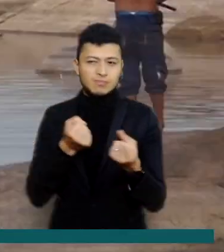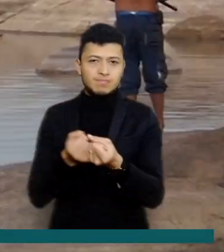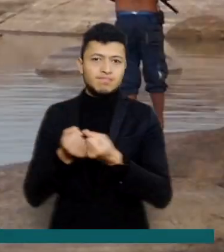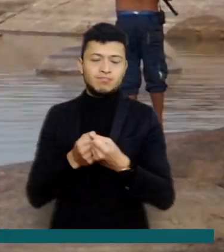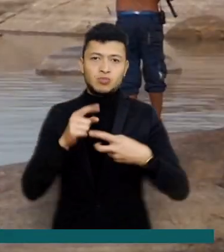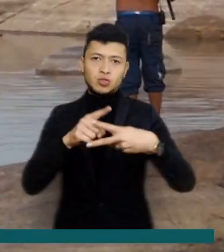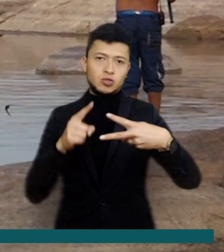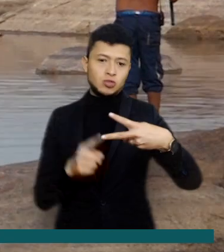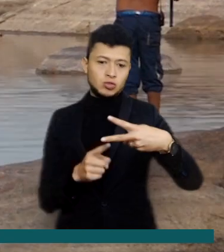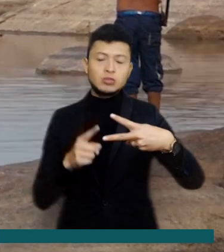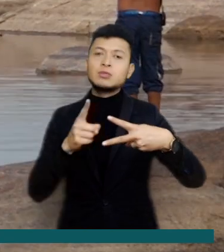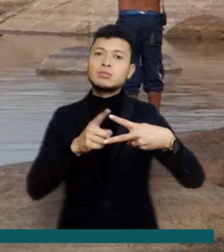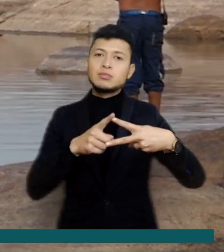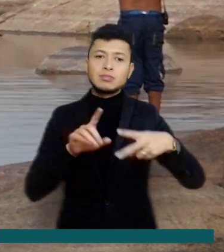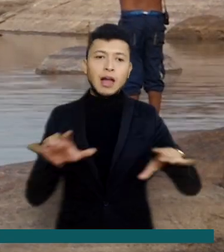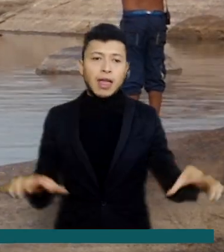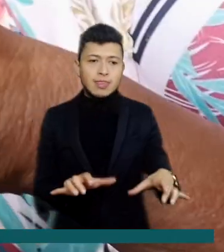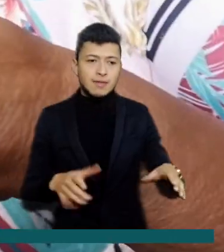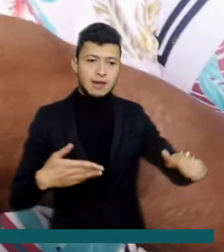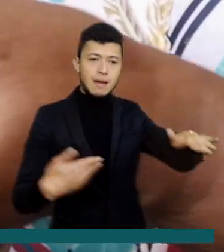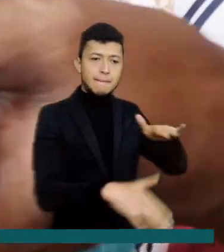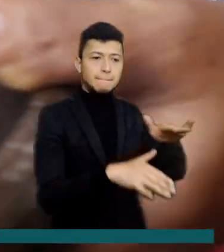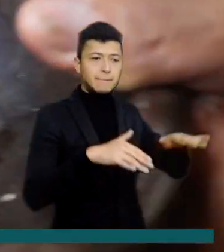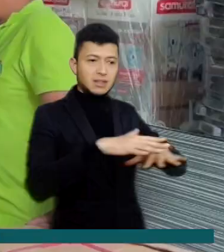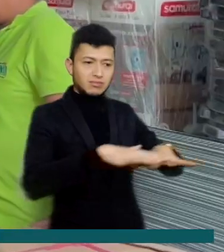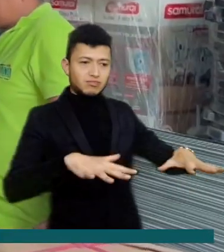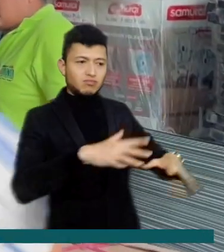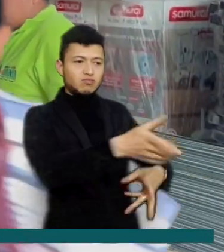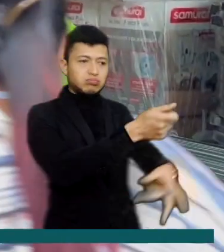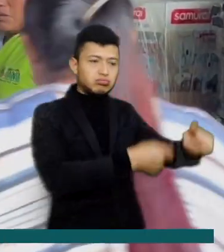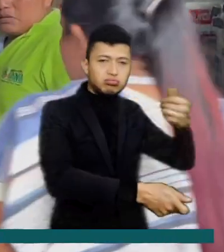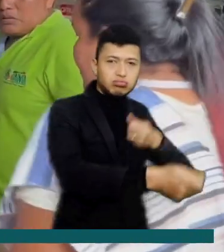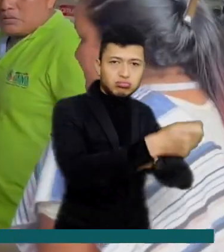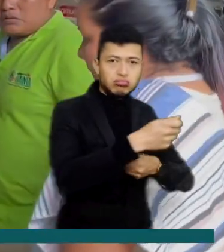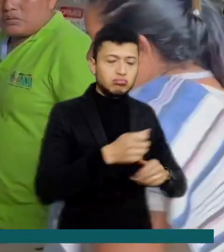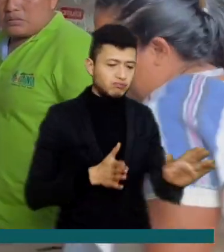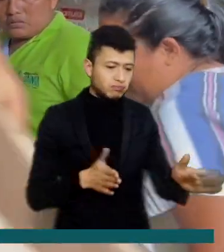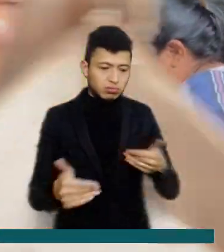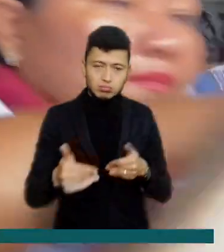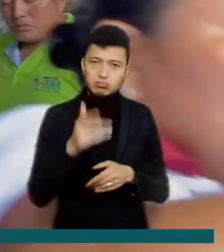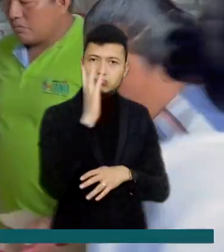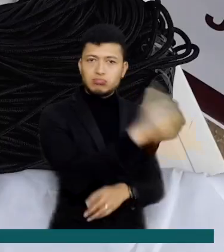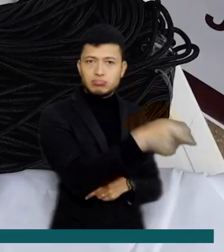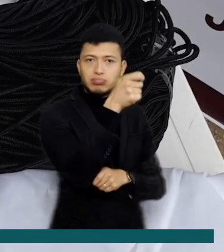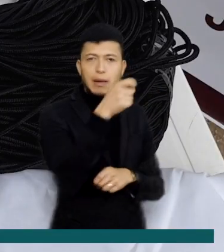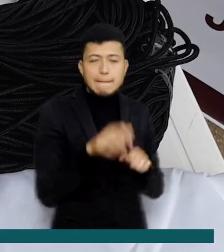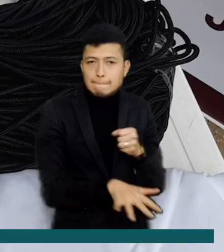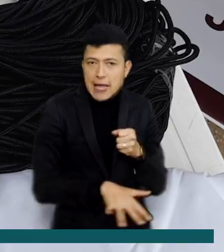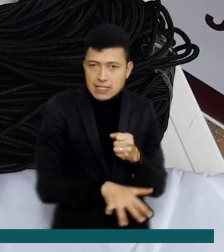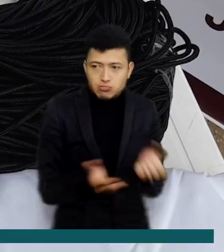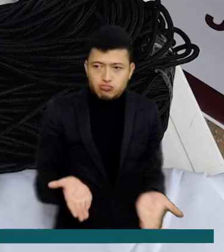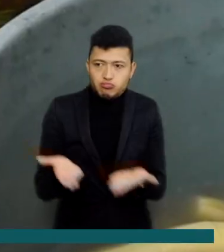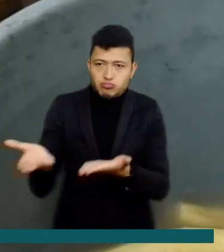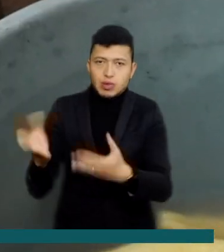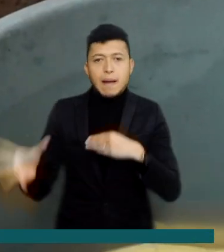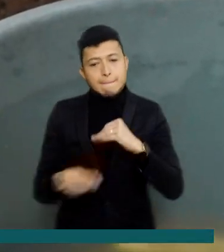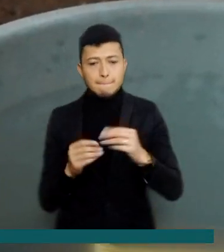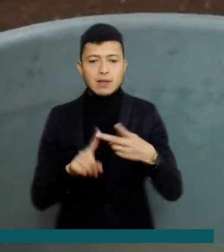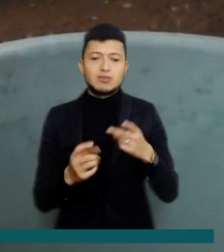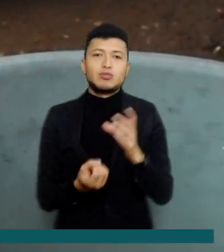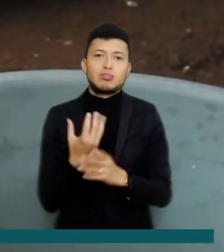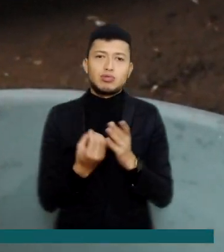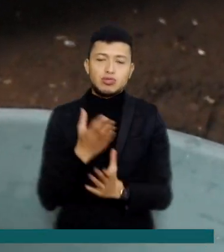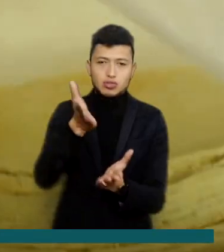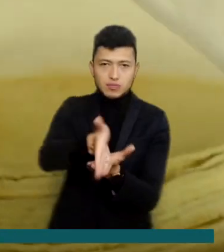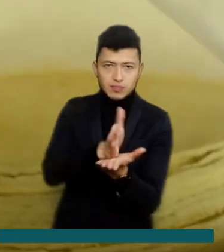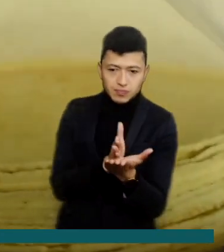fundamentales. La primera, la actividad de pesca de subsistencia a través de la entrega de un kit básico de pesca. Y la segunda, la producción